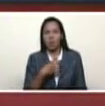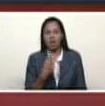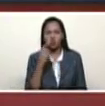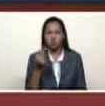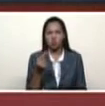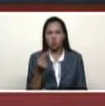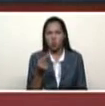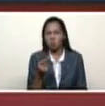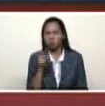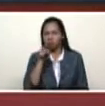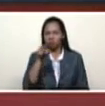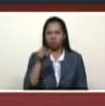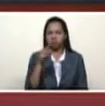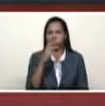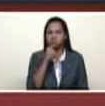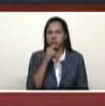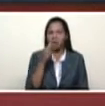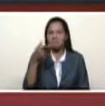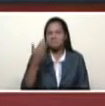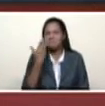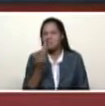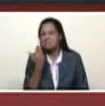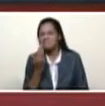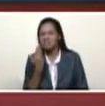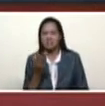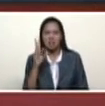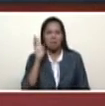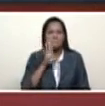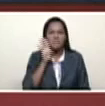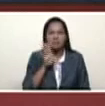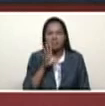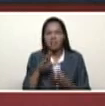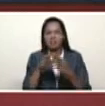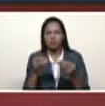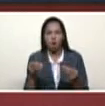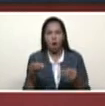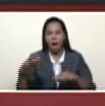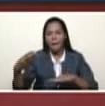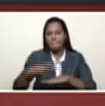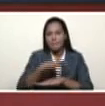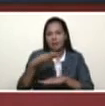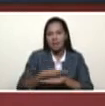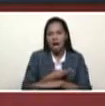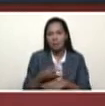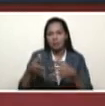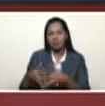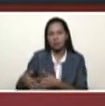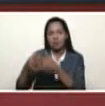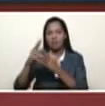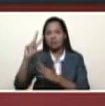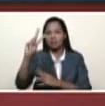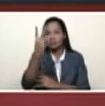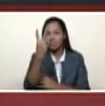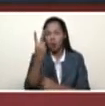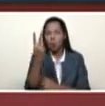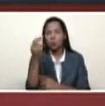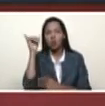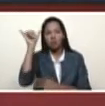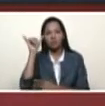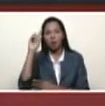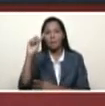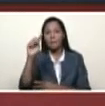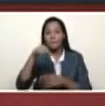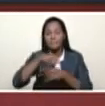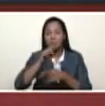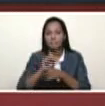y un mercenario de las mentiras más asquerosas de Miami y del imperialismo. Segundo video, 1 de mayo, en